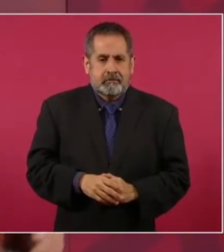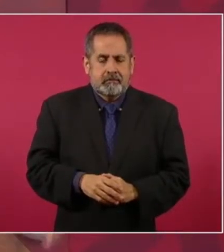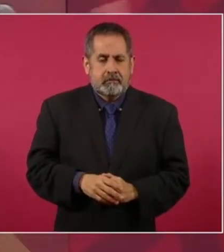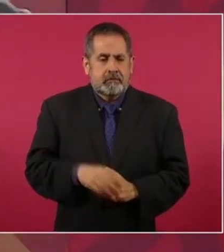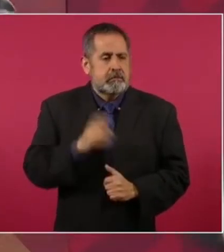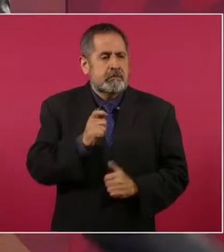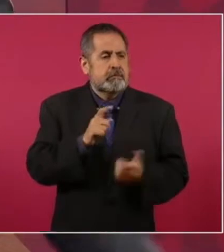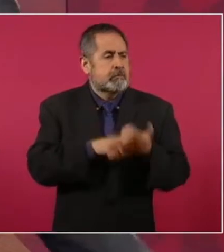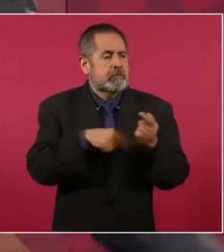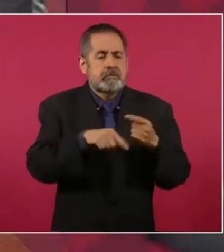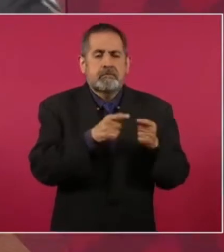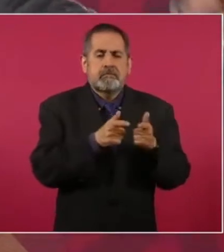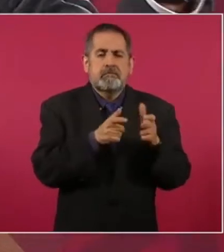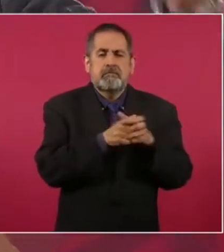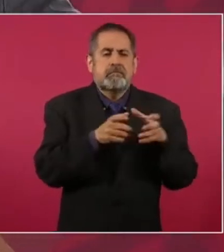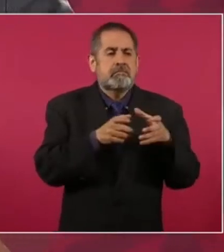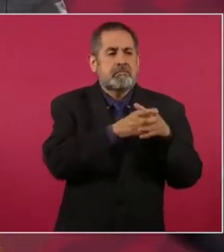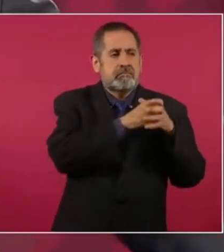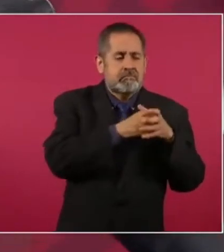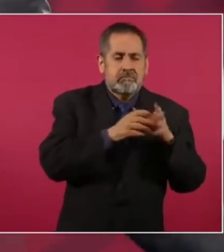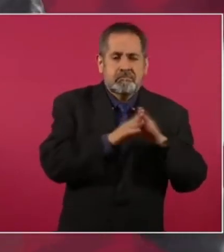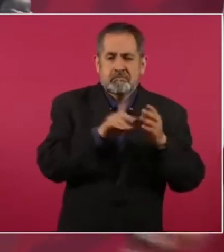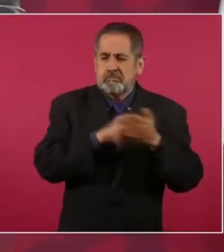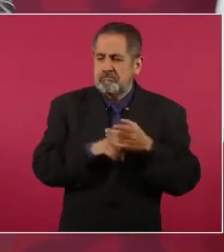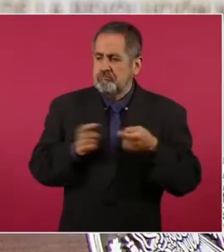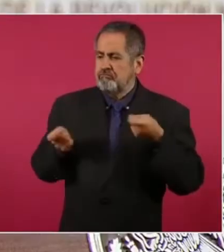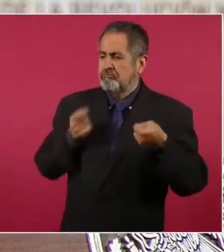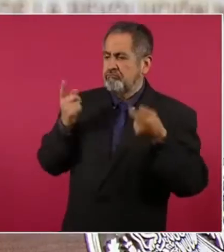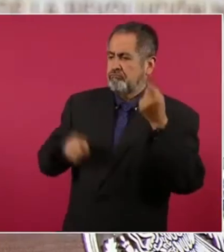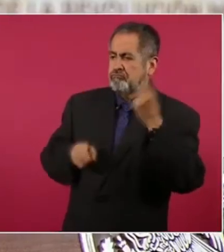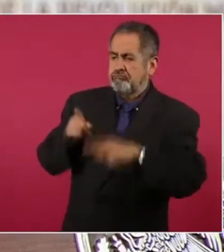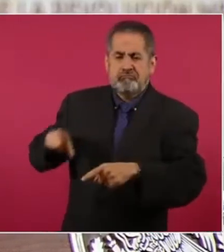Que tenía secuestrado al gobierno.